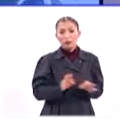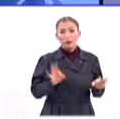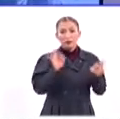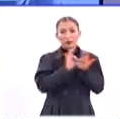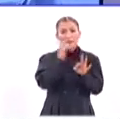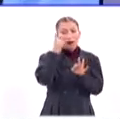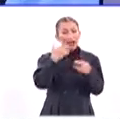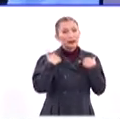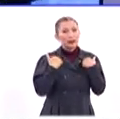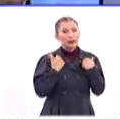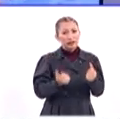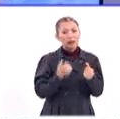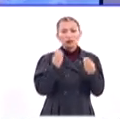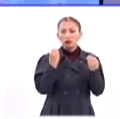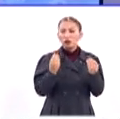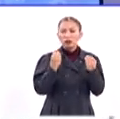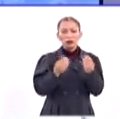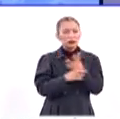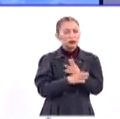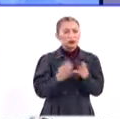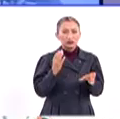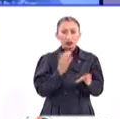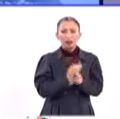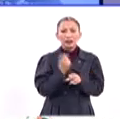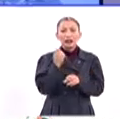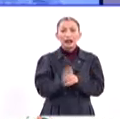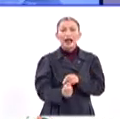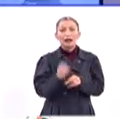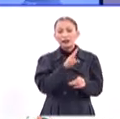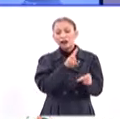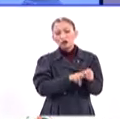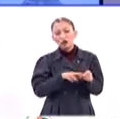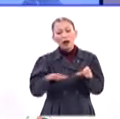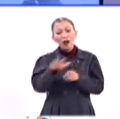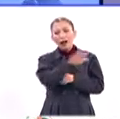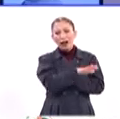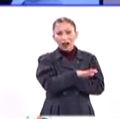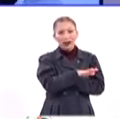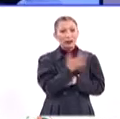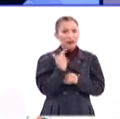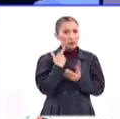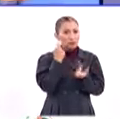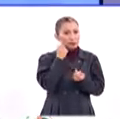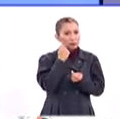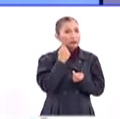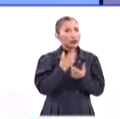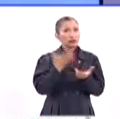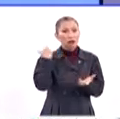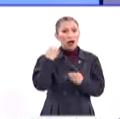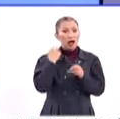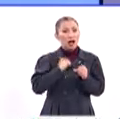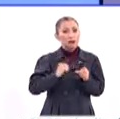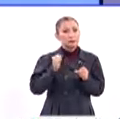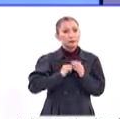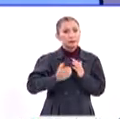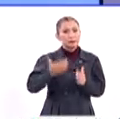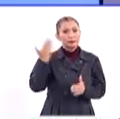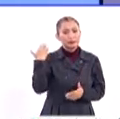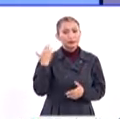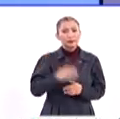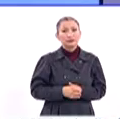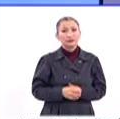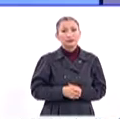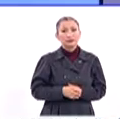para comprender muchísimo de lo que es nuestra naturaleza, a pesar de que estamos hablando de varios siglos atrás